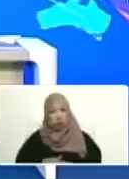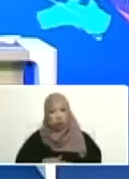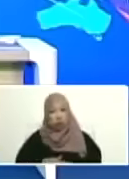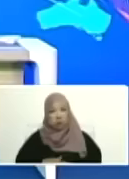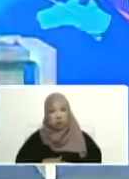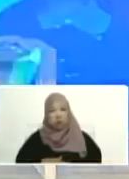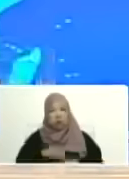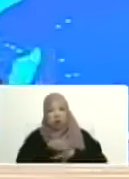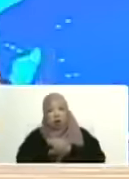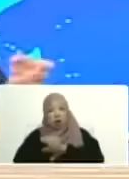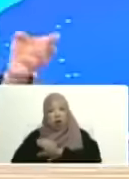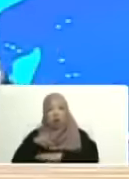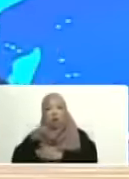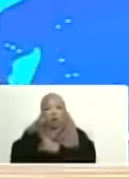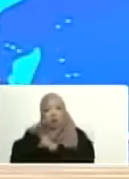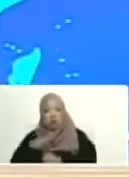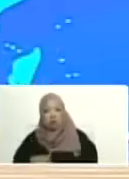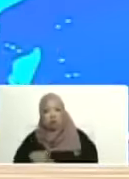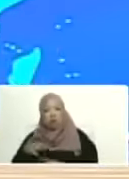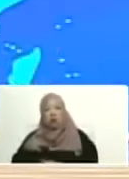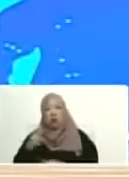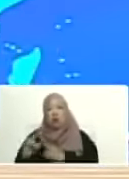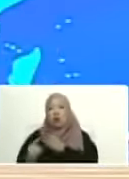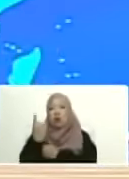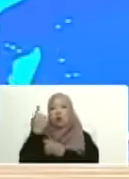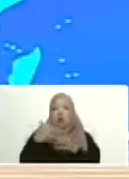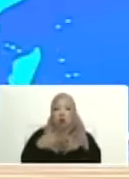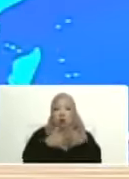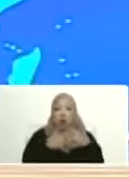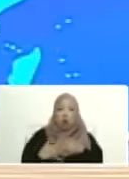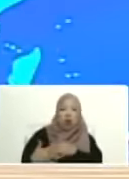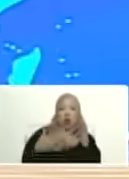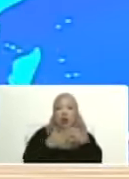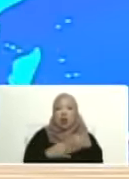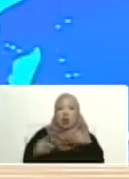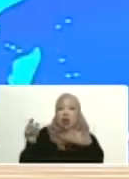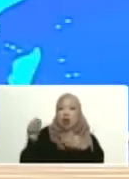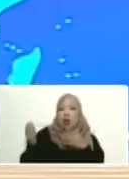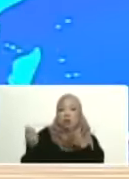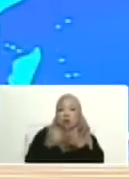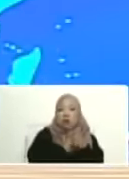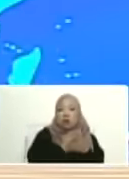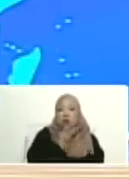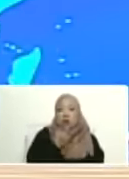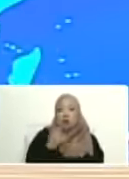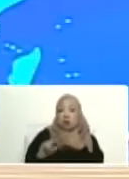donde el imperio norteamericano monta una trampa con el imperio británico,